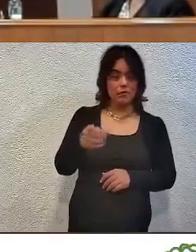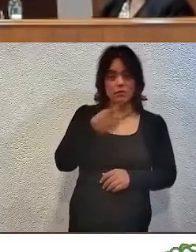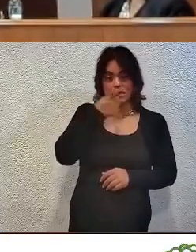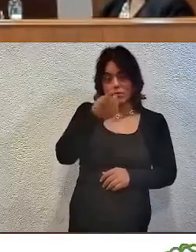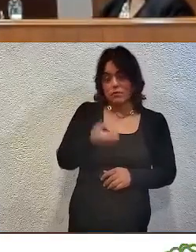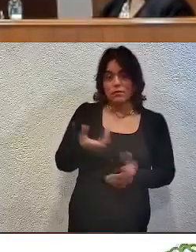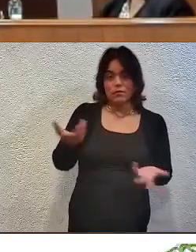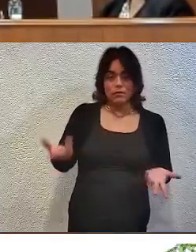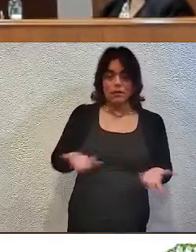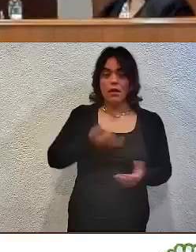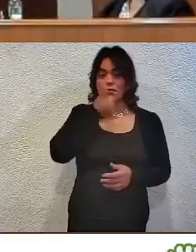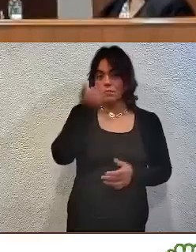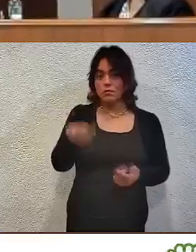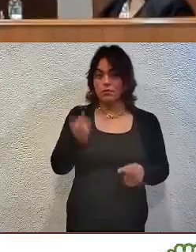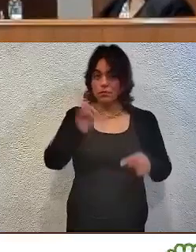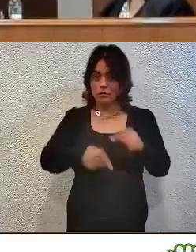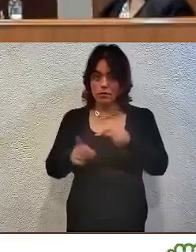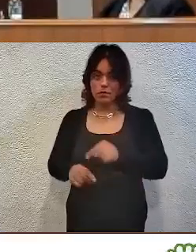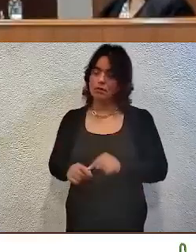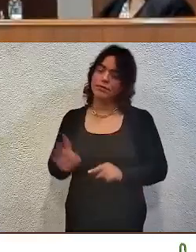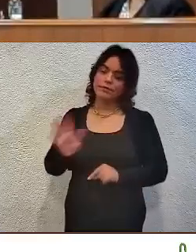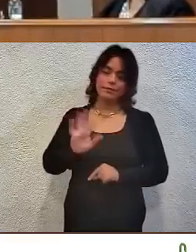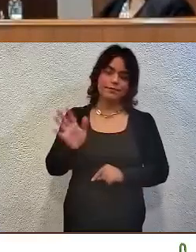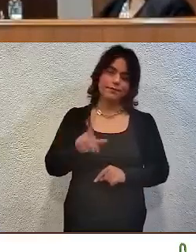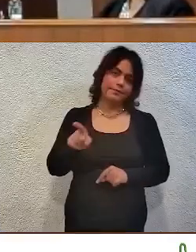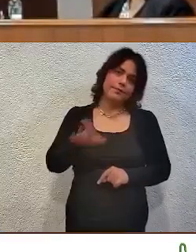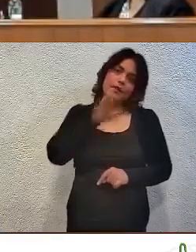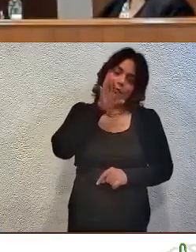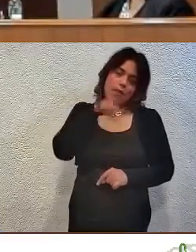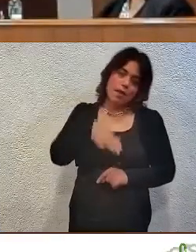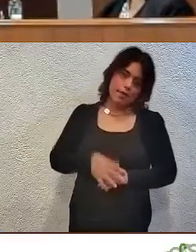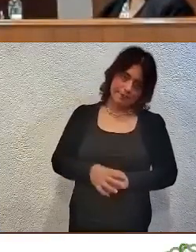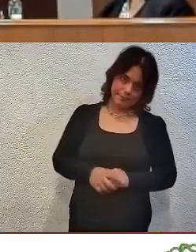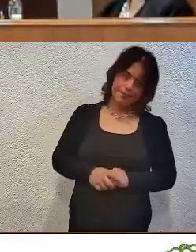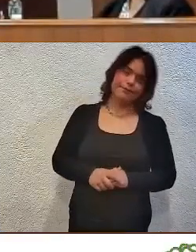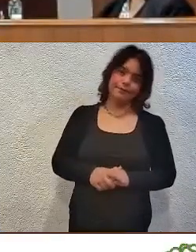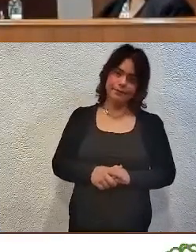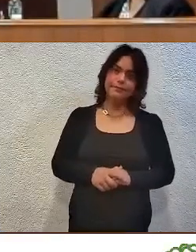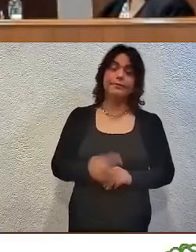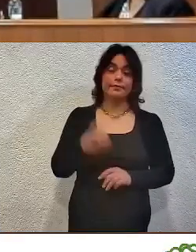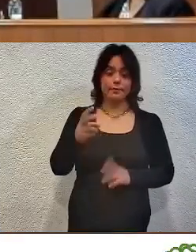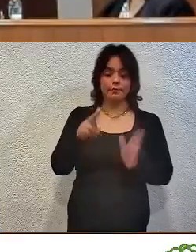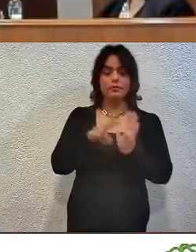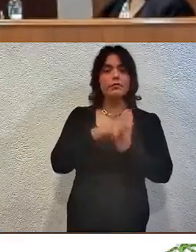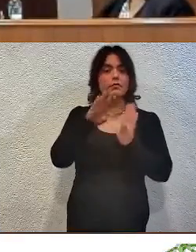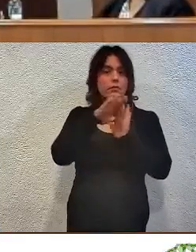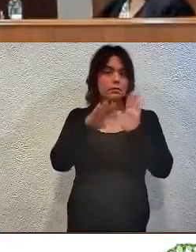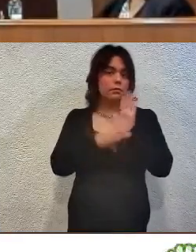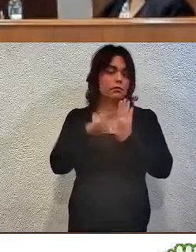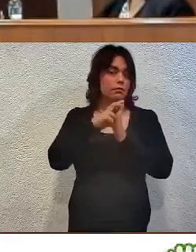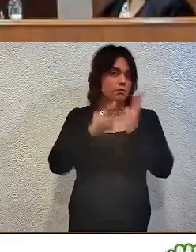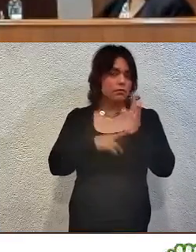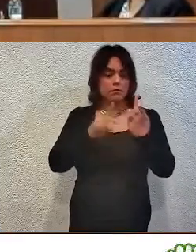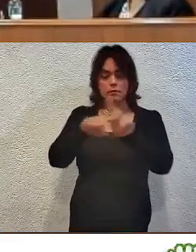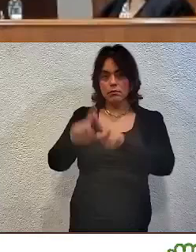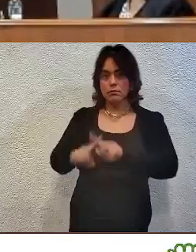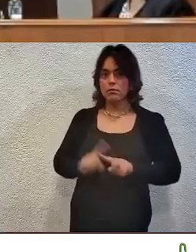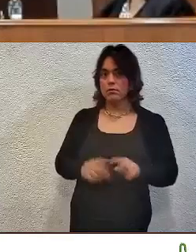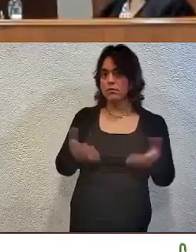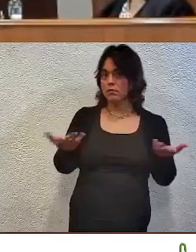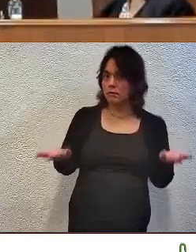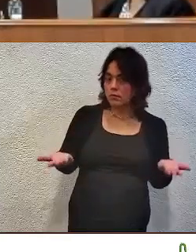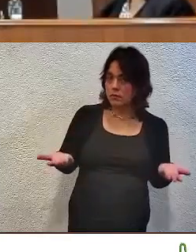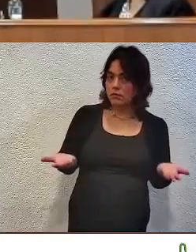remoción fue instaurado de forma indebida. Además, las disposiciones normativas previstas en el reglamento aplicable facultan a